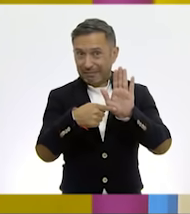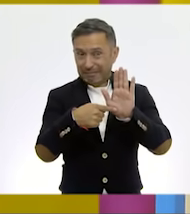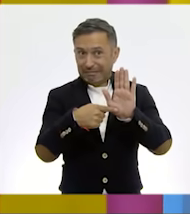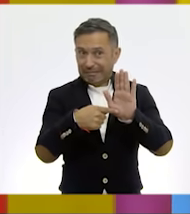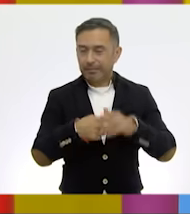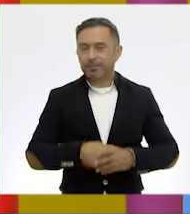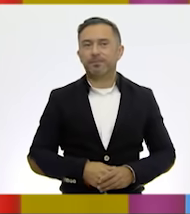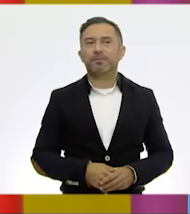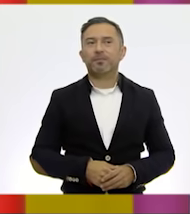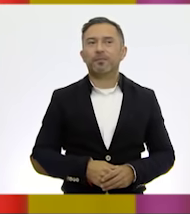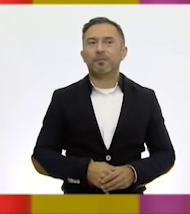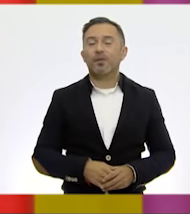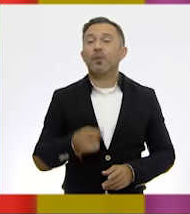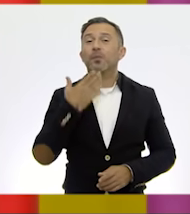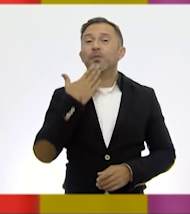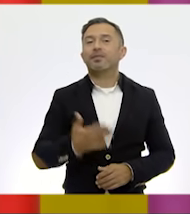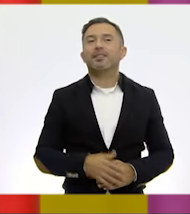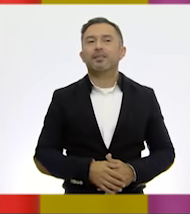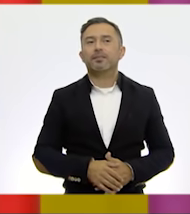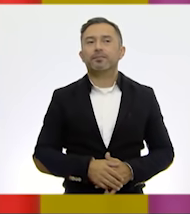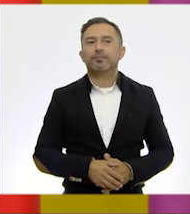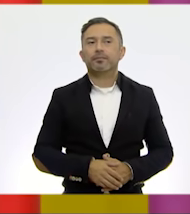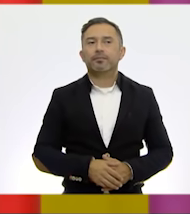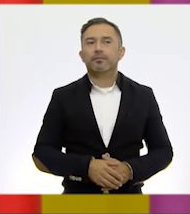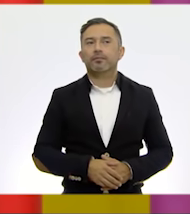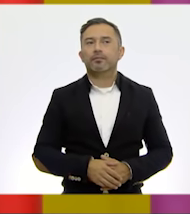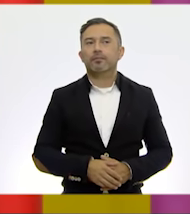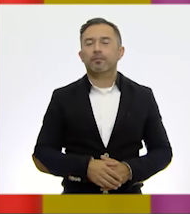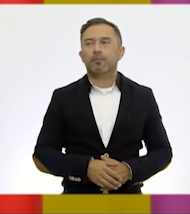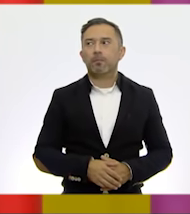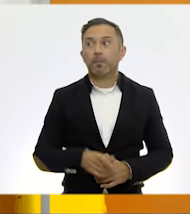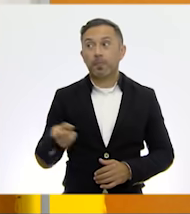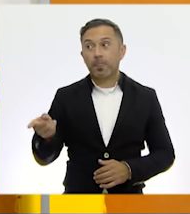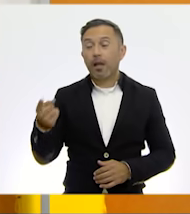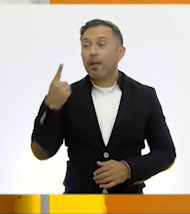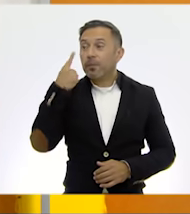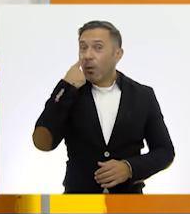Muy bien. Y... Vista.